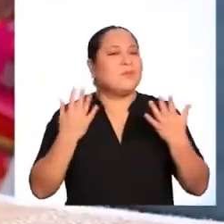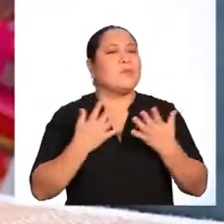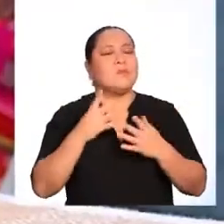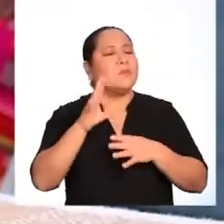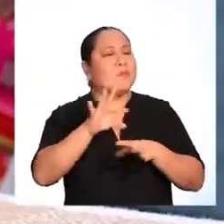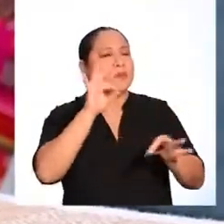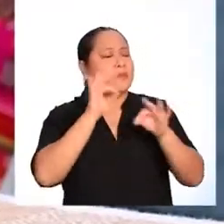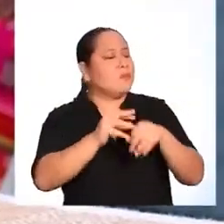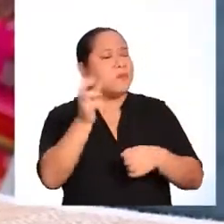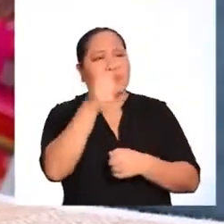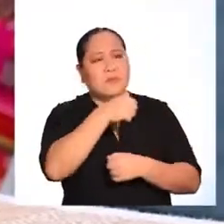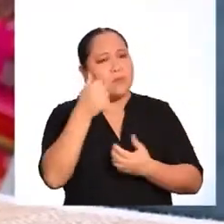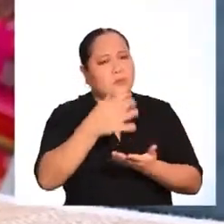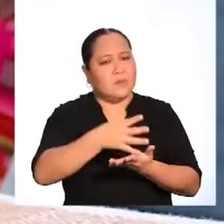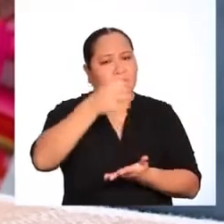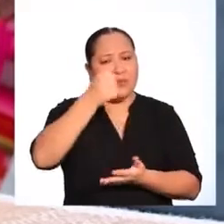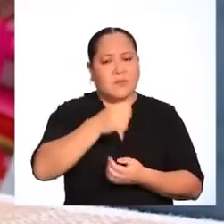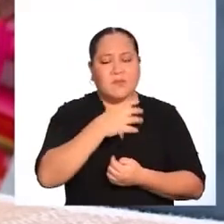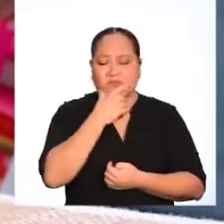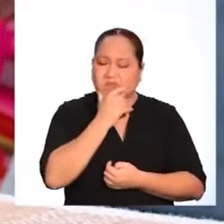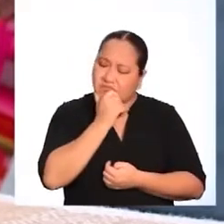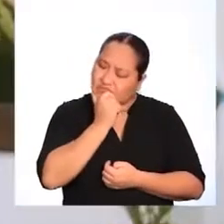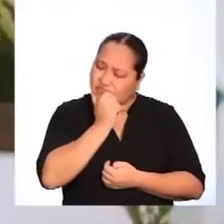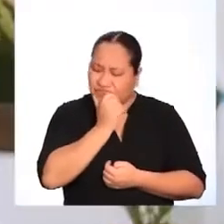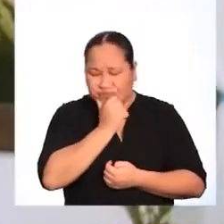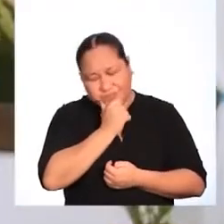es donde podríamos encontrar un trabajo